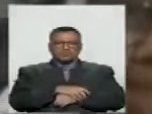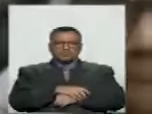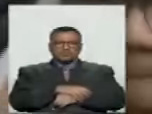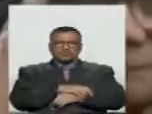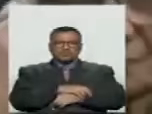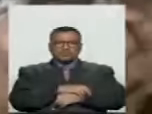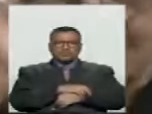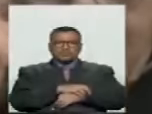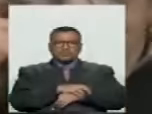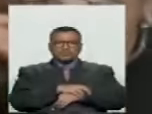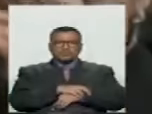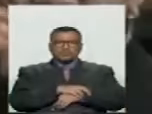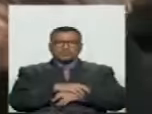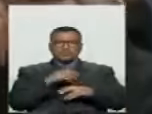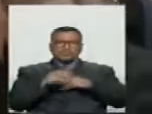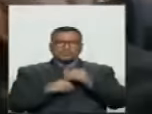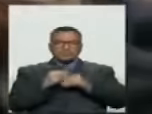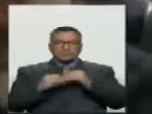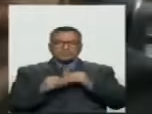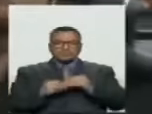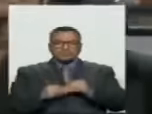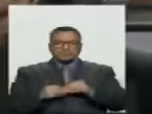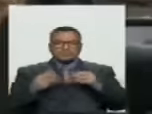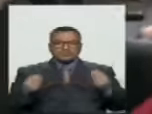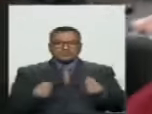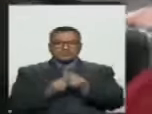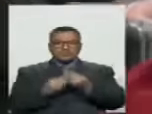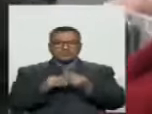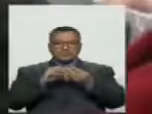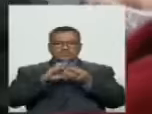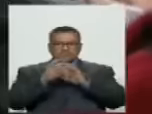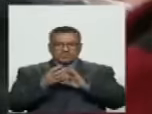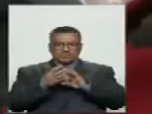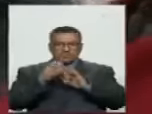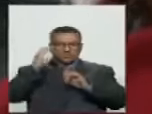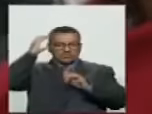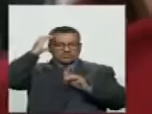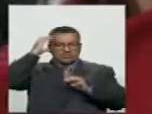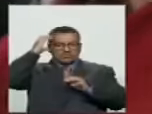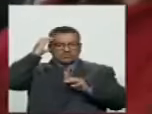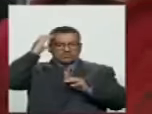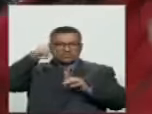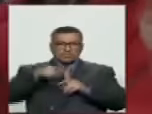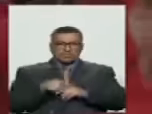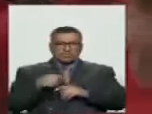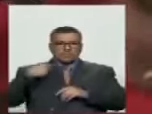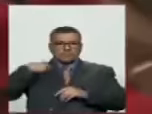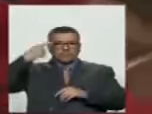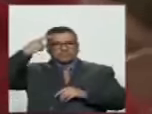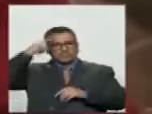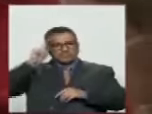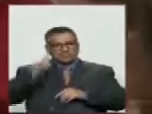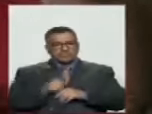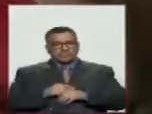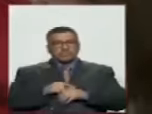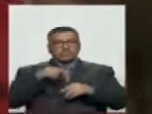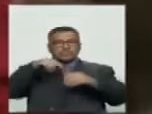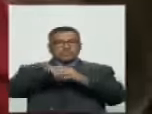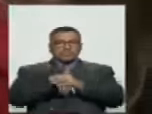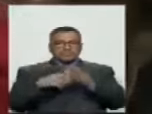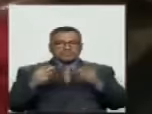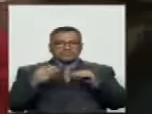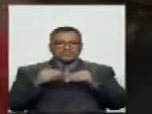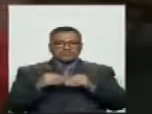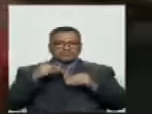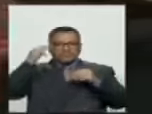en las teorías relacionadas con la topografía cerebral, según la parte o la cantidad